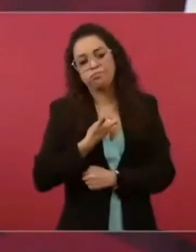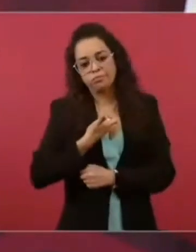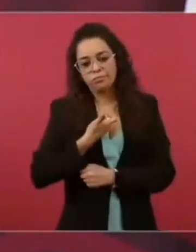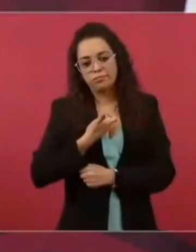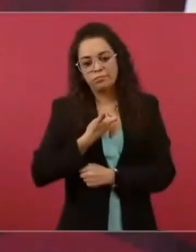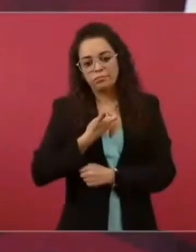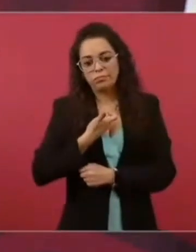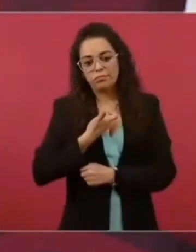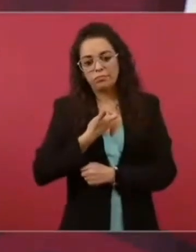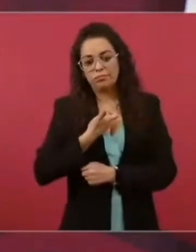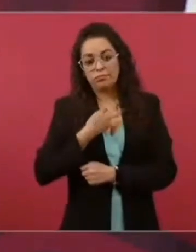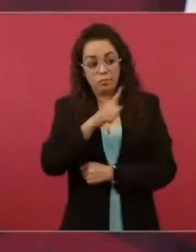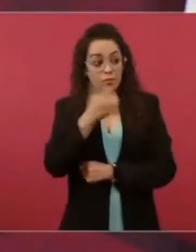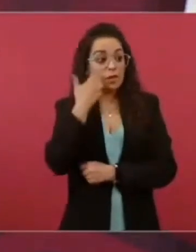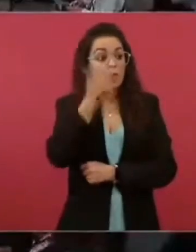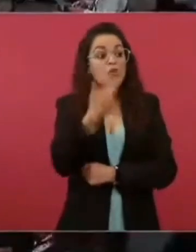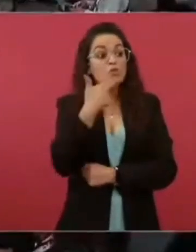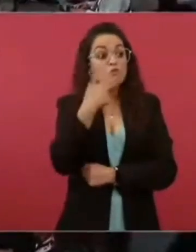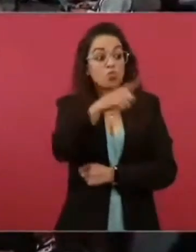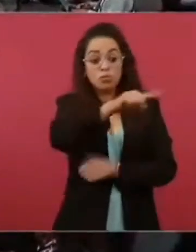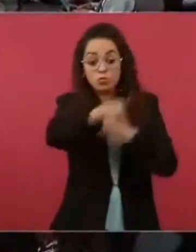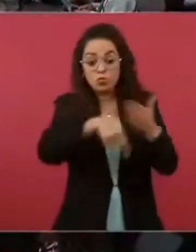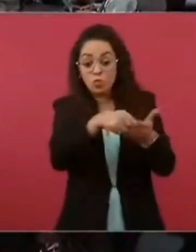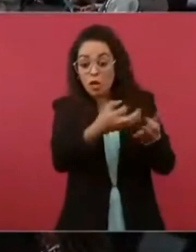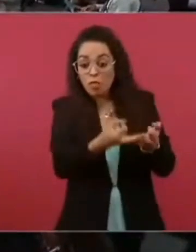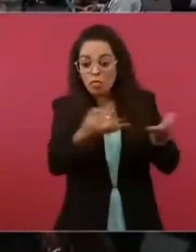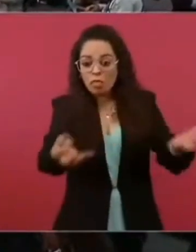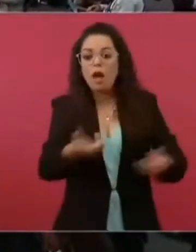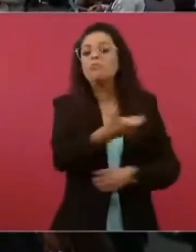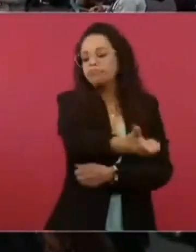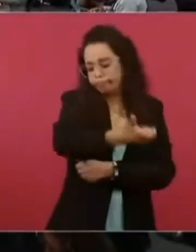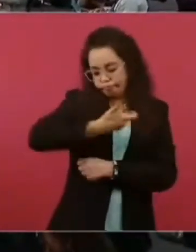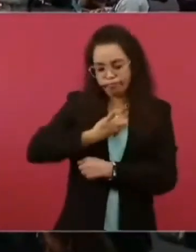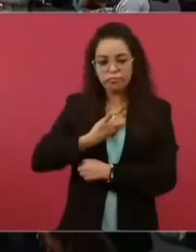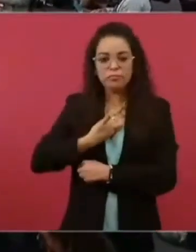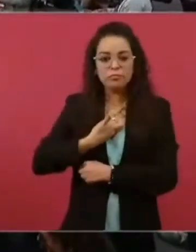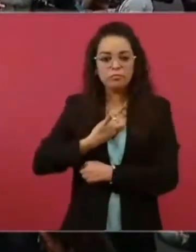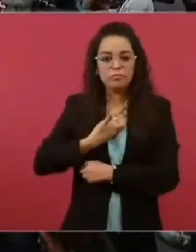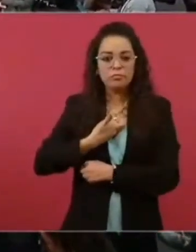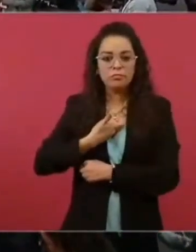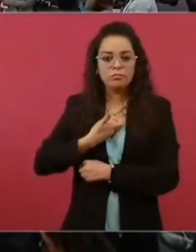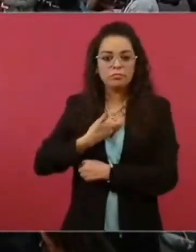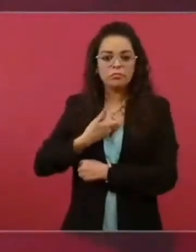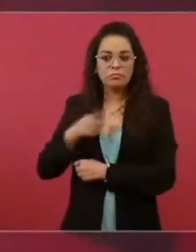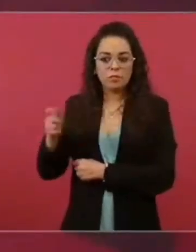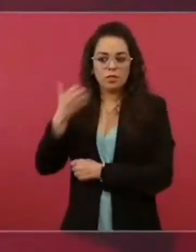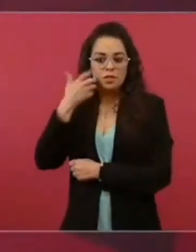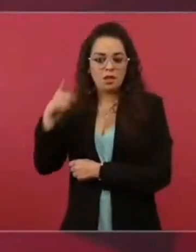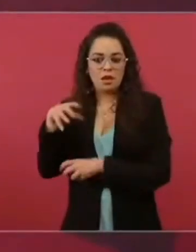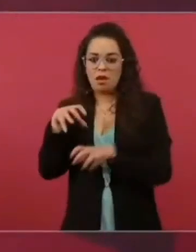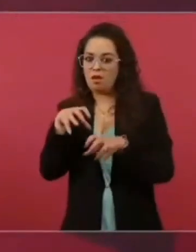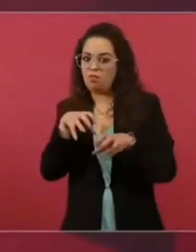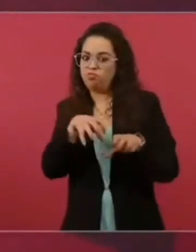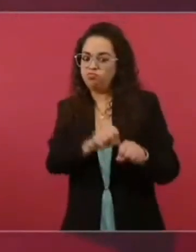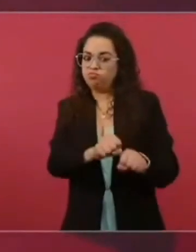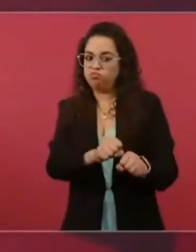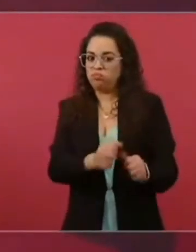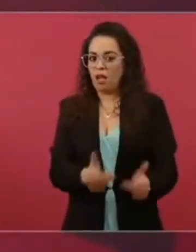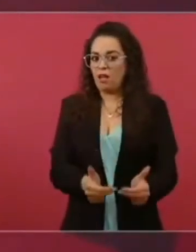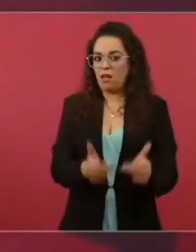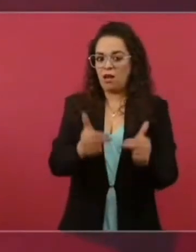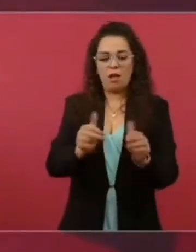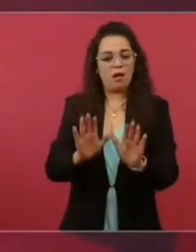derecho de piso, incluso queriendo quedarse con negocios. Aprovecho también para informar